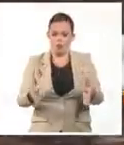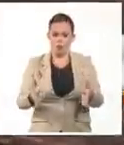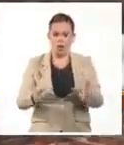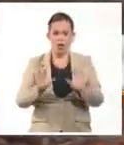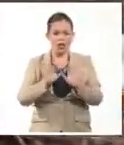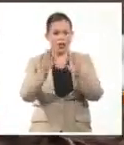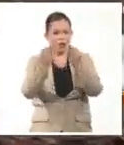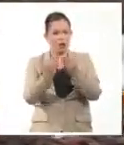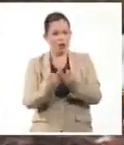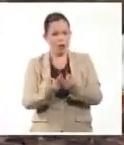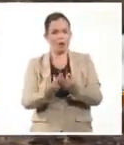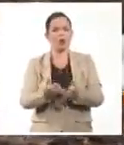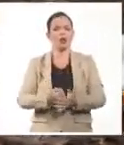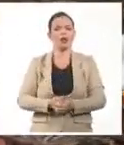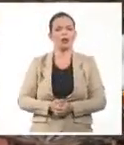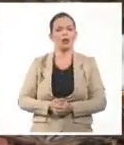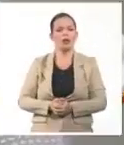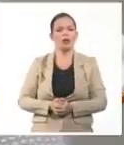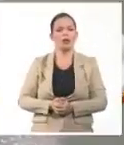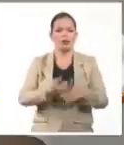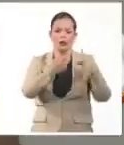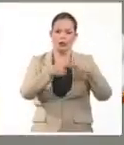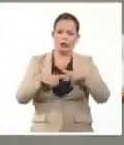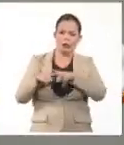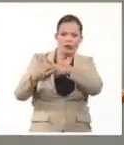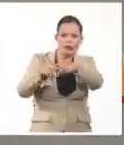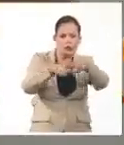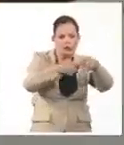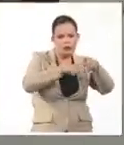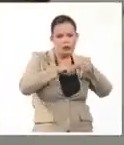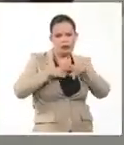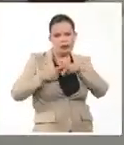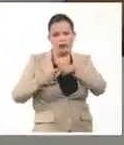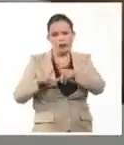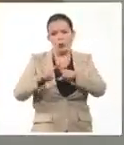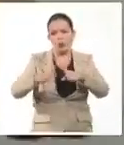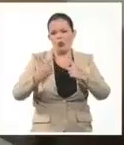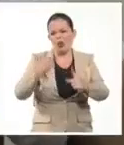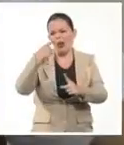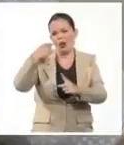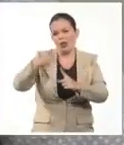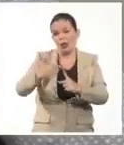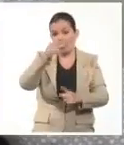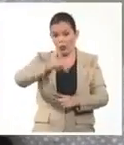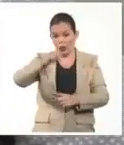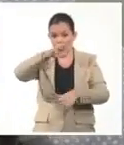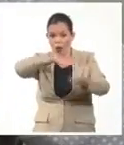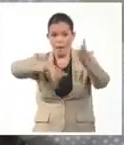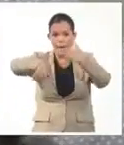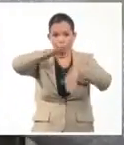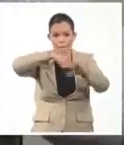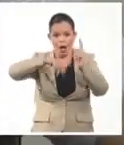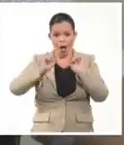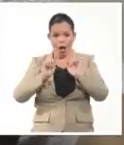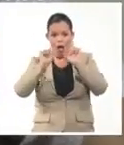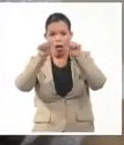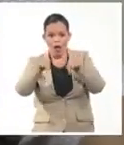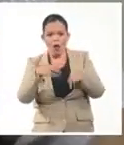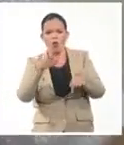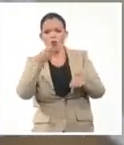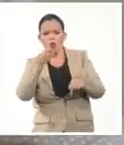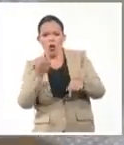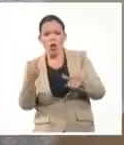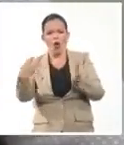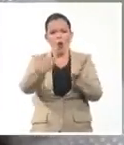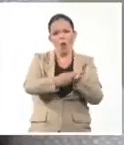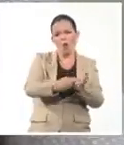y desmontamos la zona donde vamos a hacer un ranchón, cosa que las personas que vayan al Francés tengan las condiciones mínimas allí para que puedan disfrutar